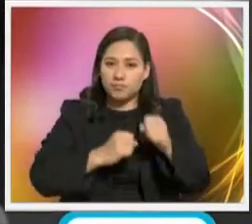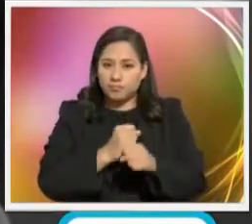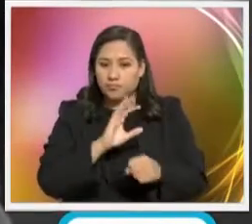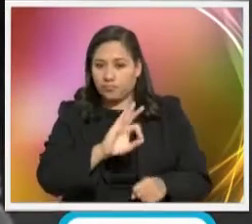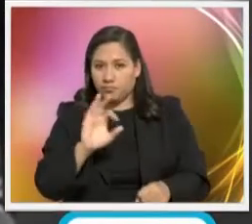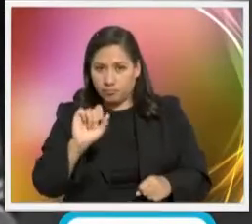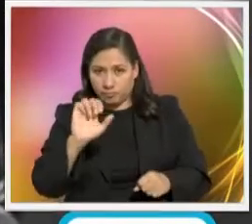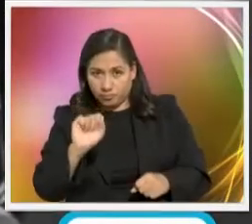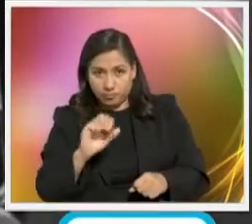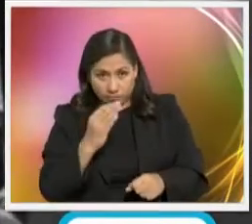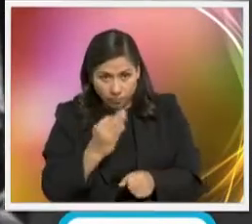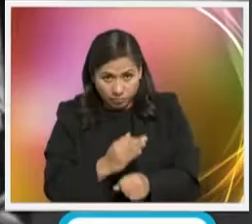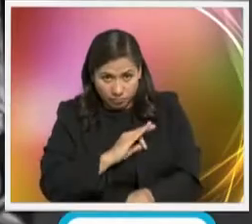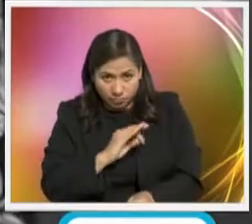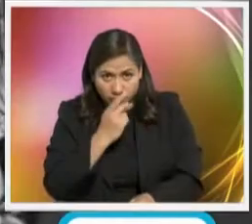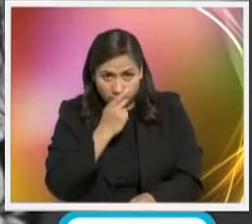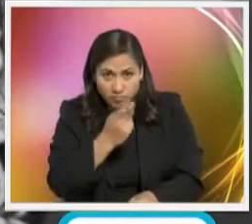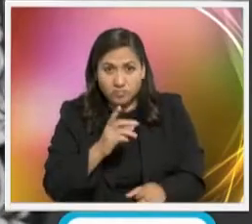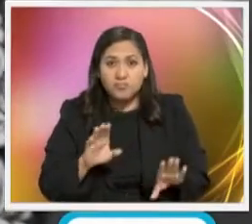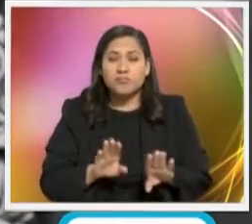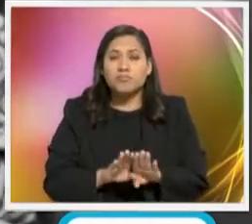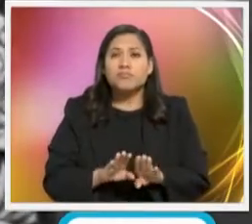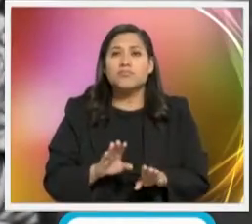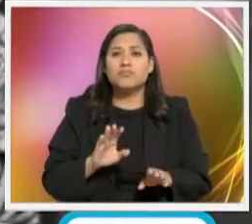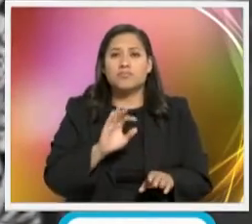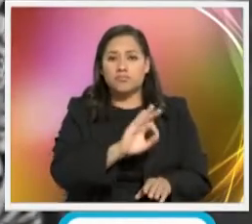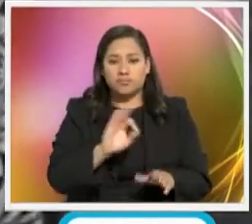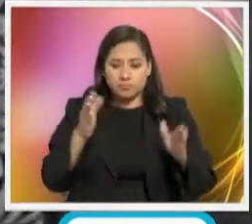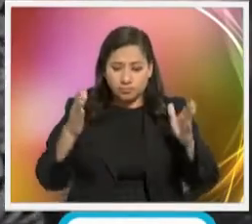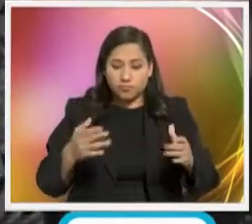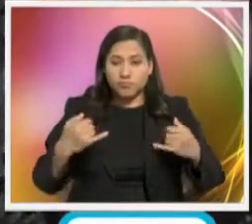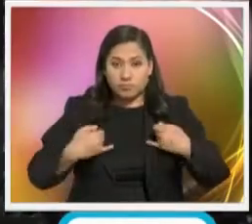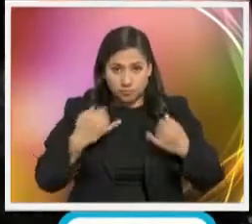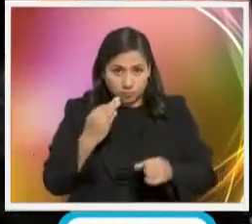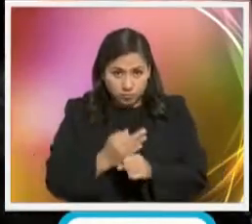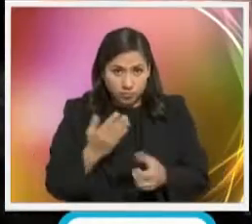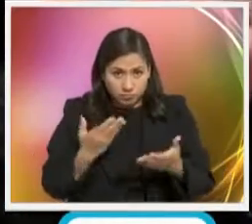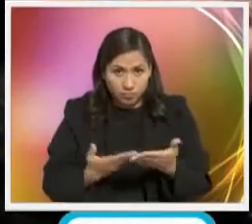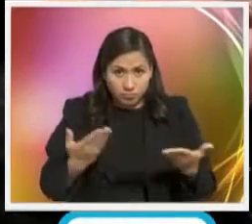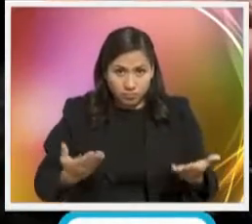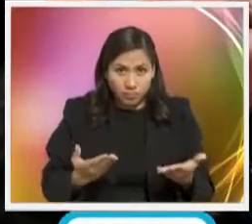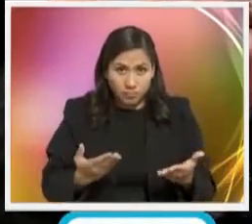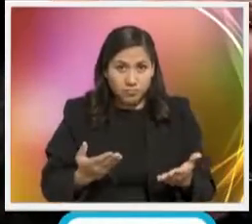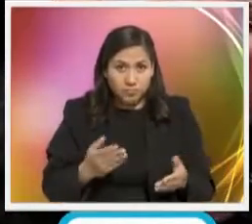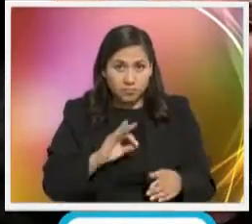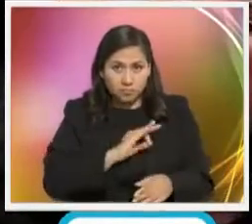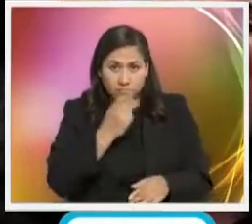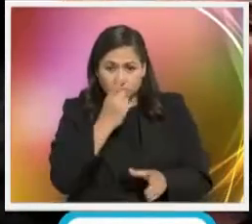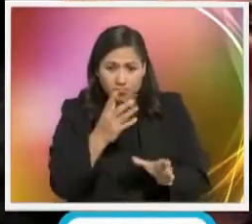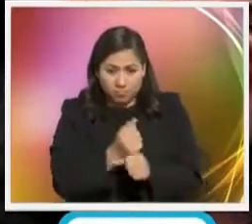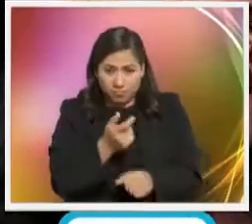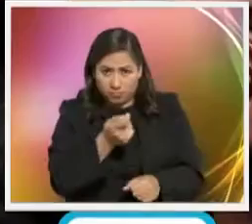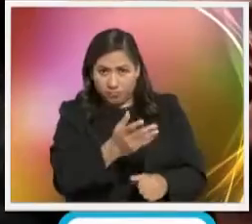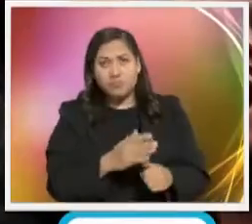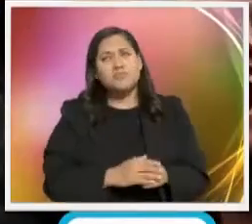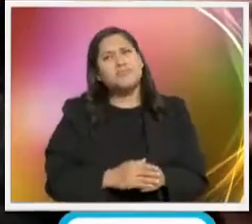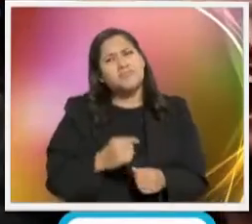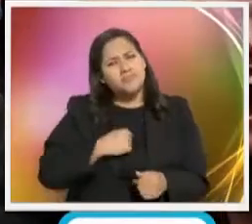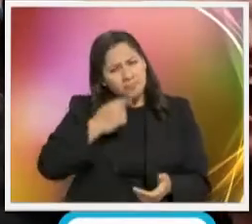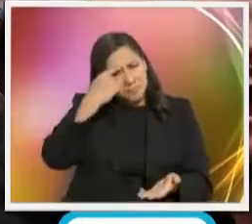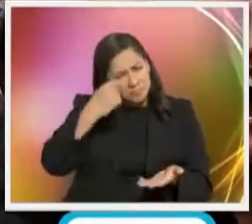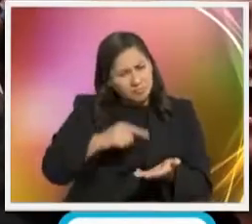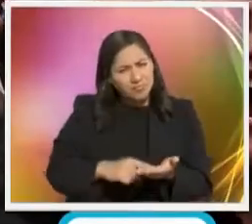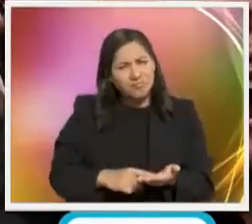¿Se puede definir ahorita cómo es la etapa de la juventud ahora actualmente? ¿Hay una manera de definirla de alguna manera? Pues yo creo